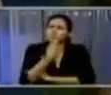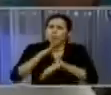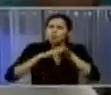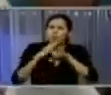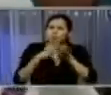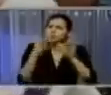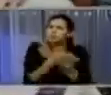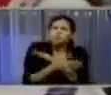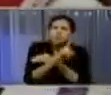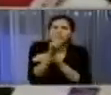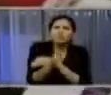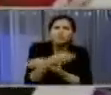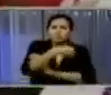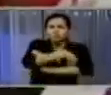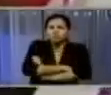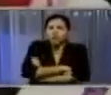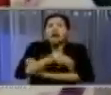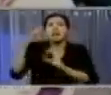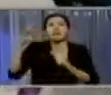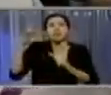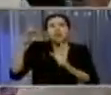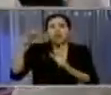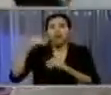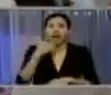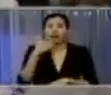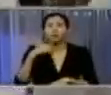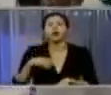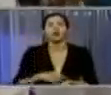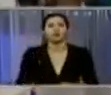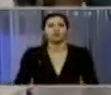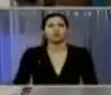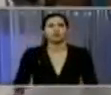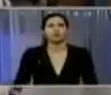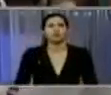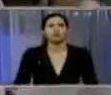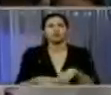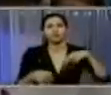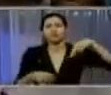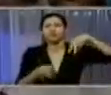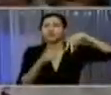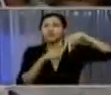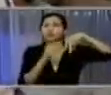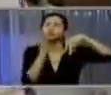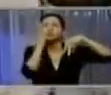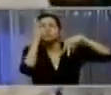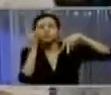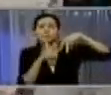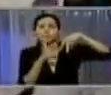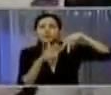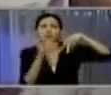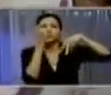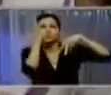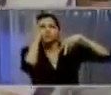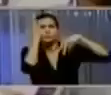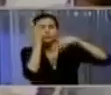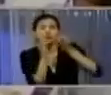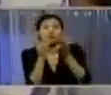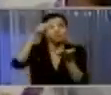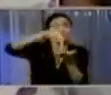Yo dije, ¿qué te pasará? ¿Se te dolió la pierna? Te levantaste muy temprano